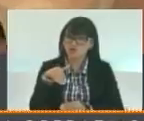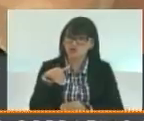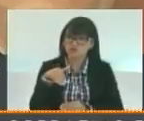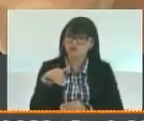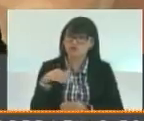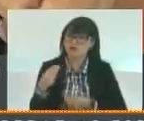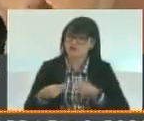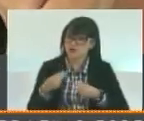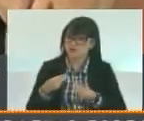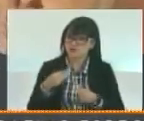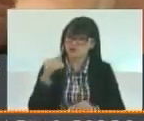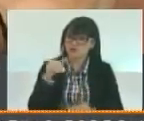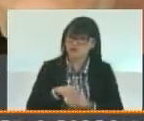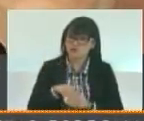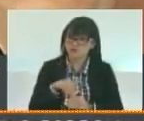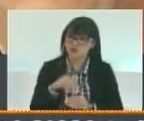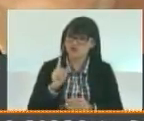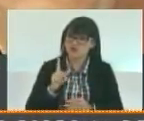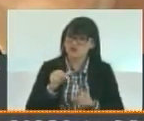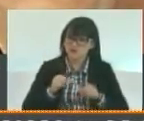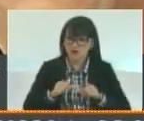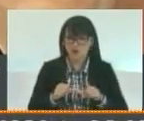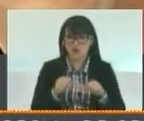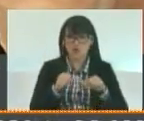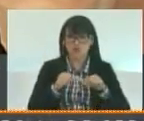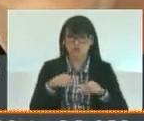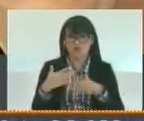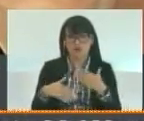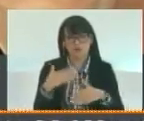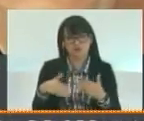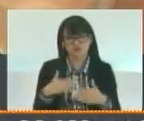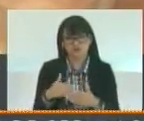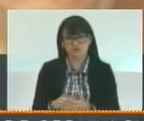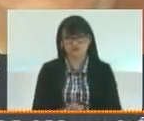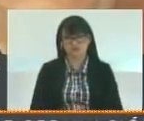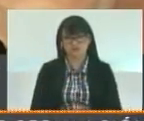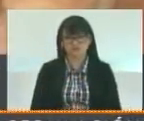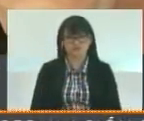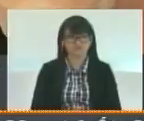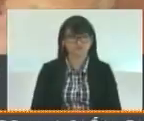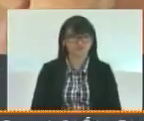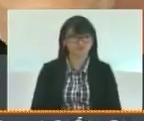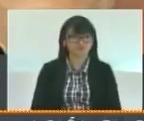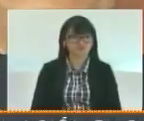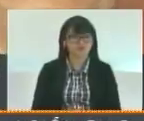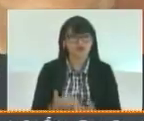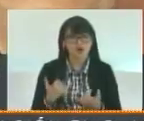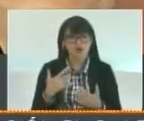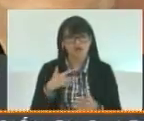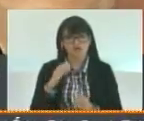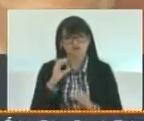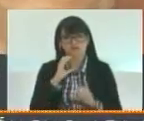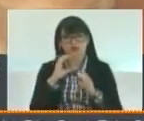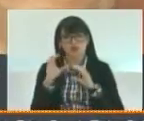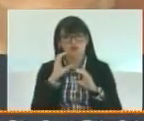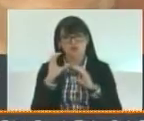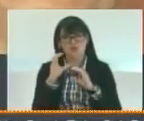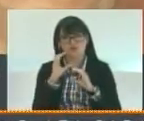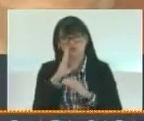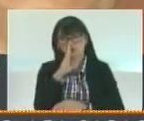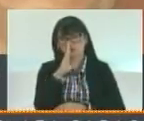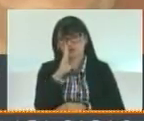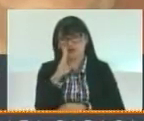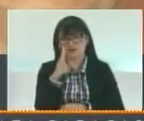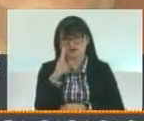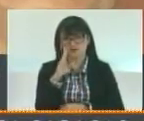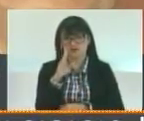ejercerán, porque tiene que continuar el proceso. Nosotros queremos establecer la comunicación directa